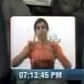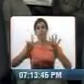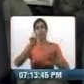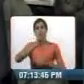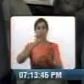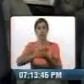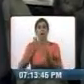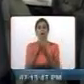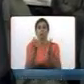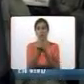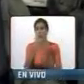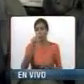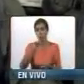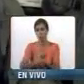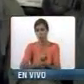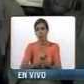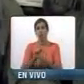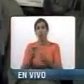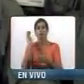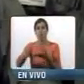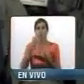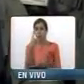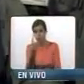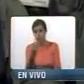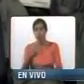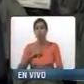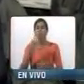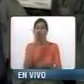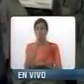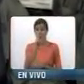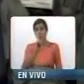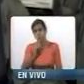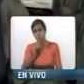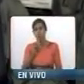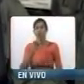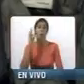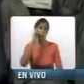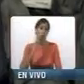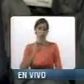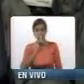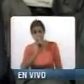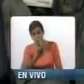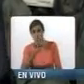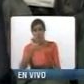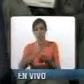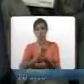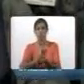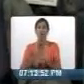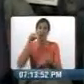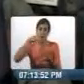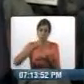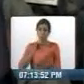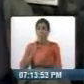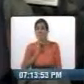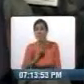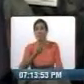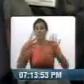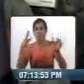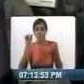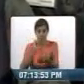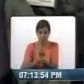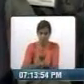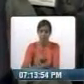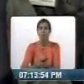1 detenido, en Aragua 1 detenido, en Barinas 1 detenido, en Bolívar 1 detenido, en Carabobo 29 detenidos,